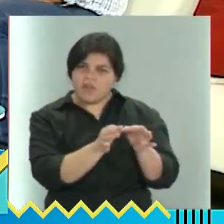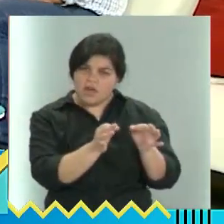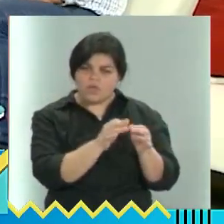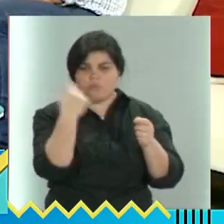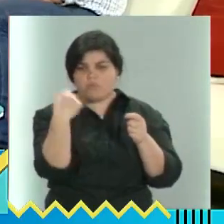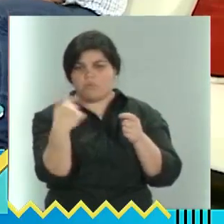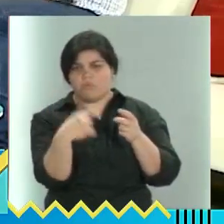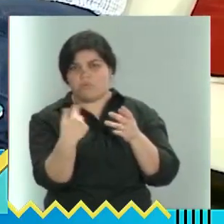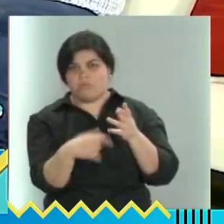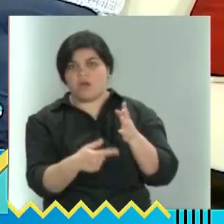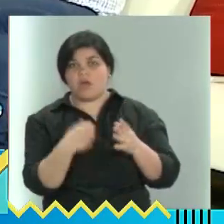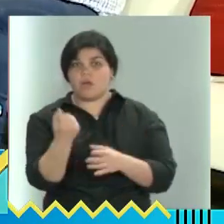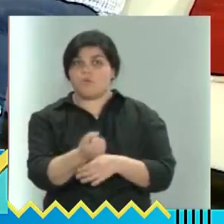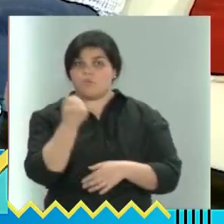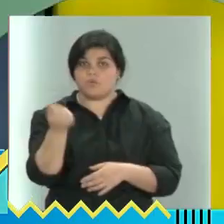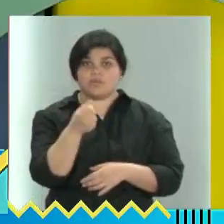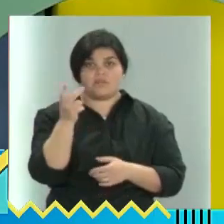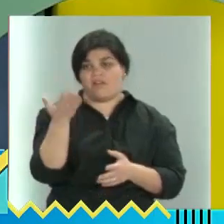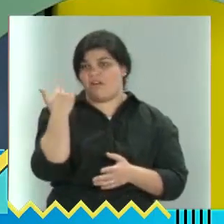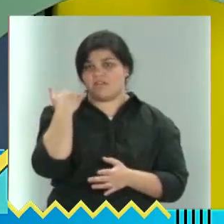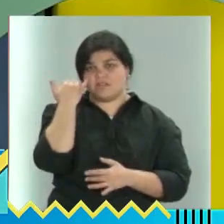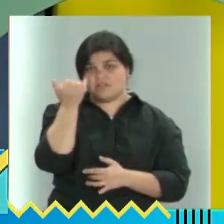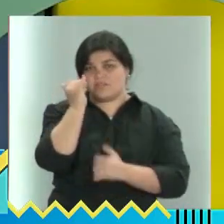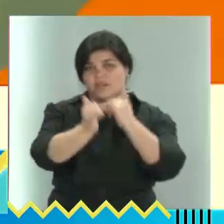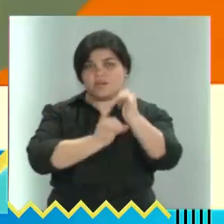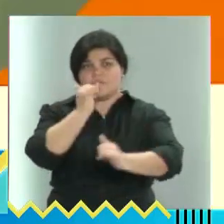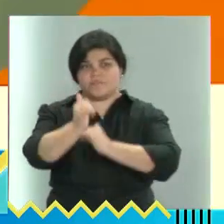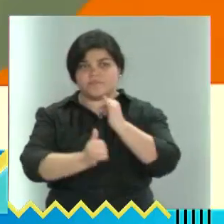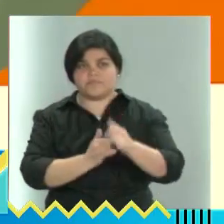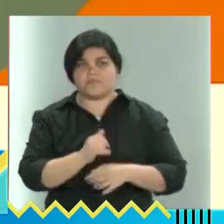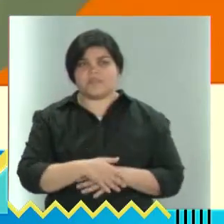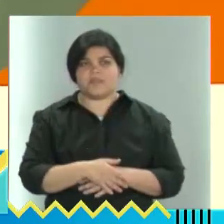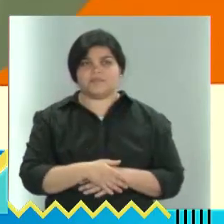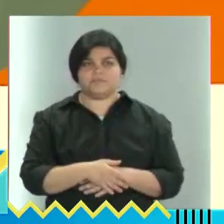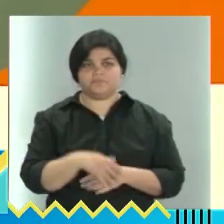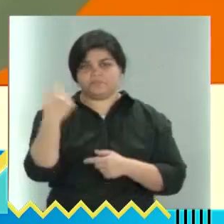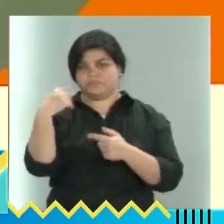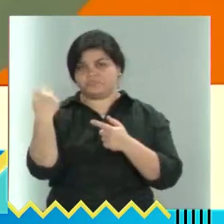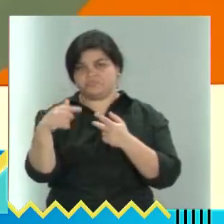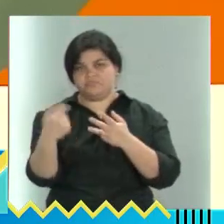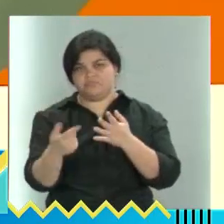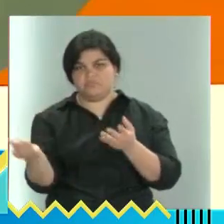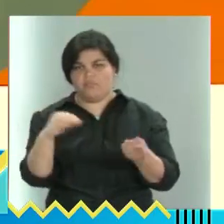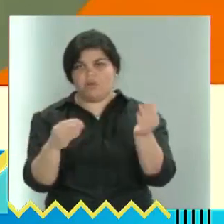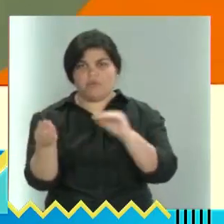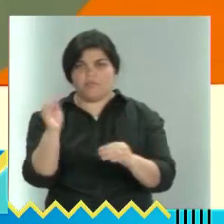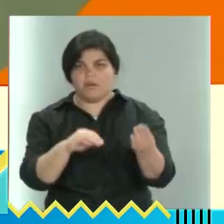otras obras también importantes, como las que decía al principio de Playas Serranas y qué sé yo, tantas otras en